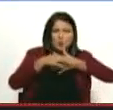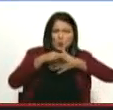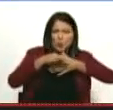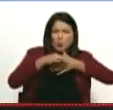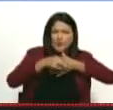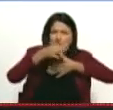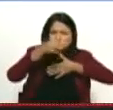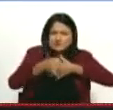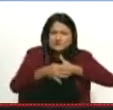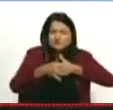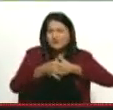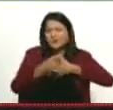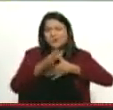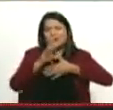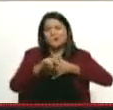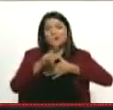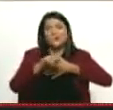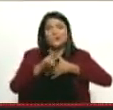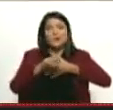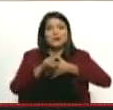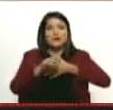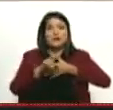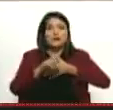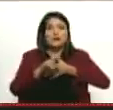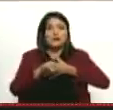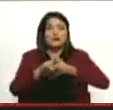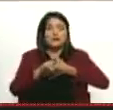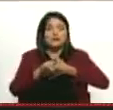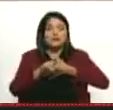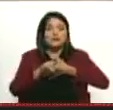sí se quiere